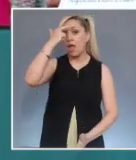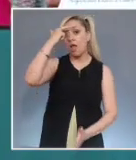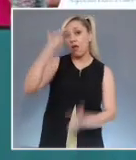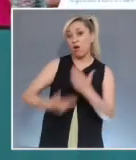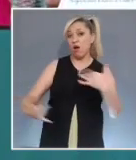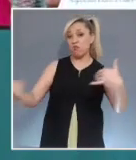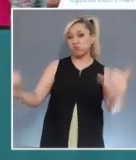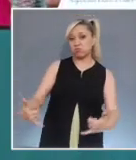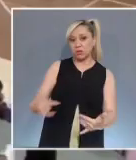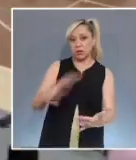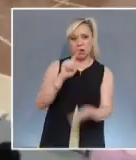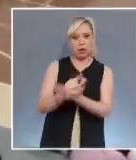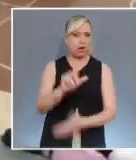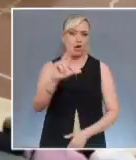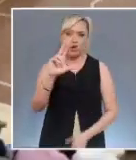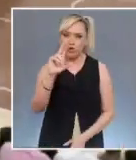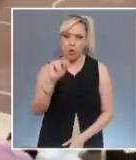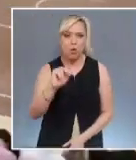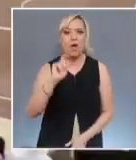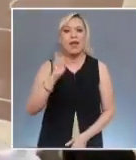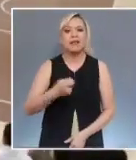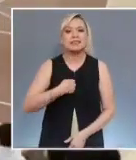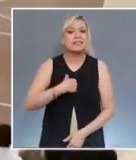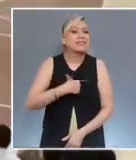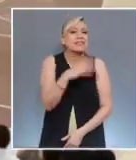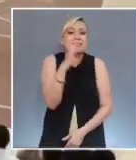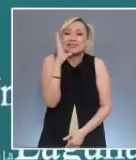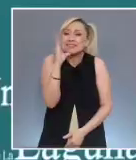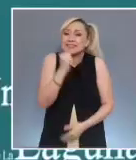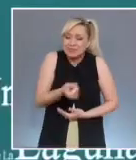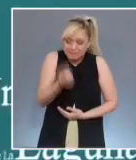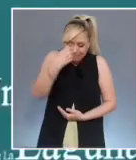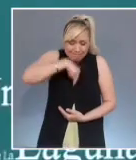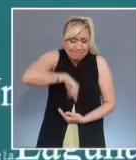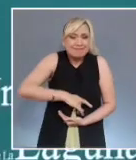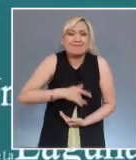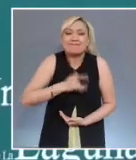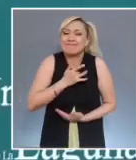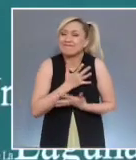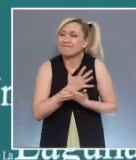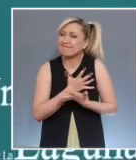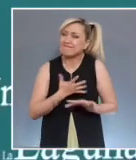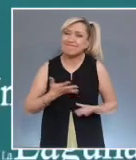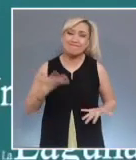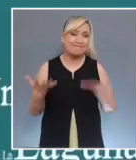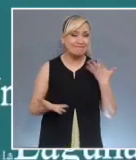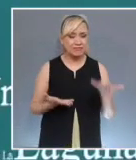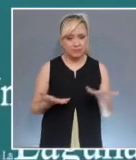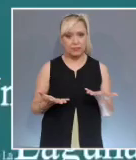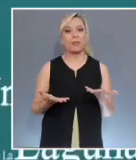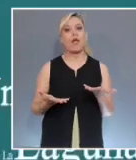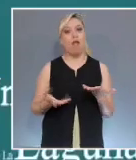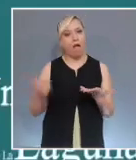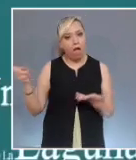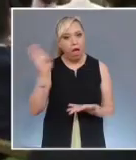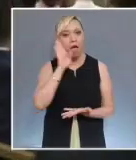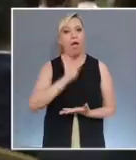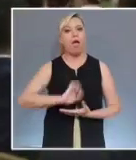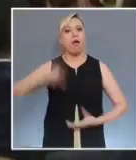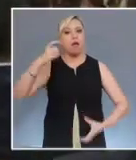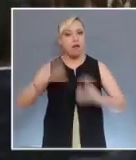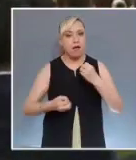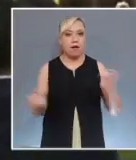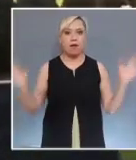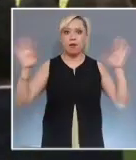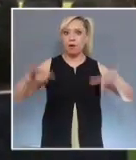conferencia magistral en la Universidad Autónoma de la laguna el ministro lainez explicó las razones del pleno de la corte para